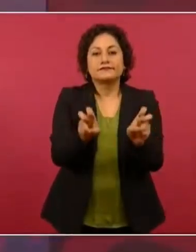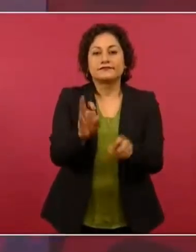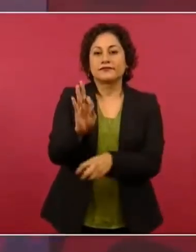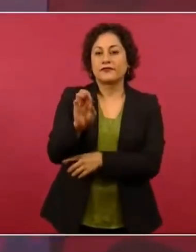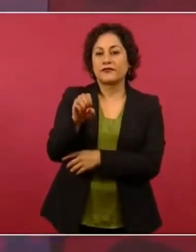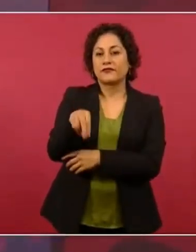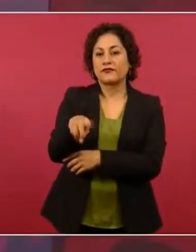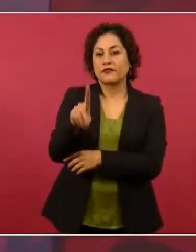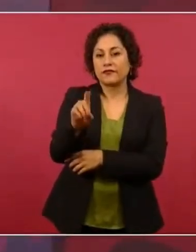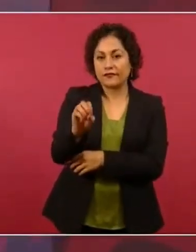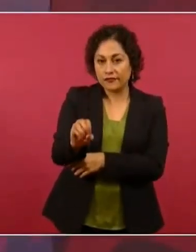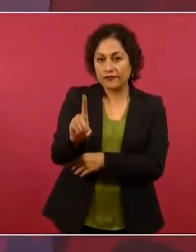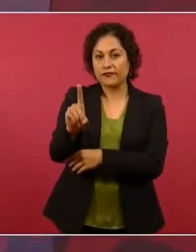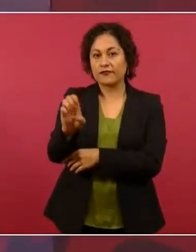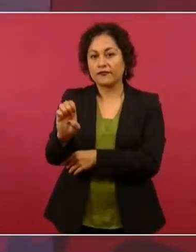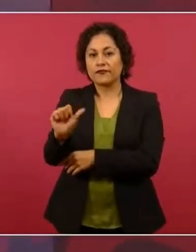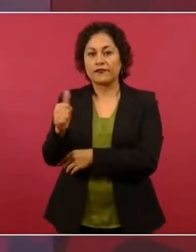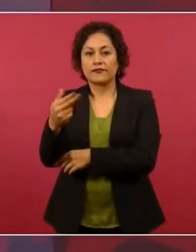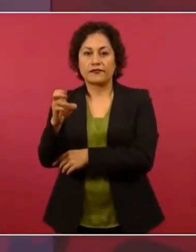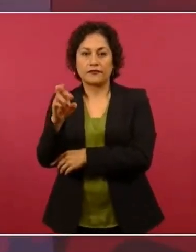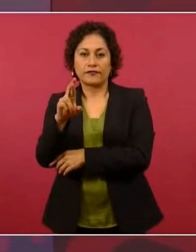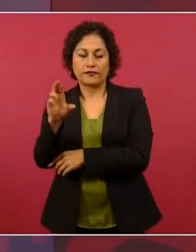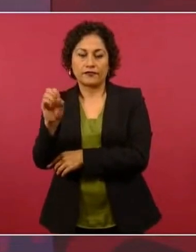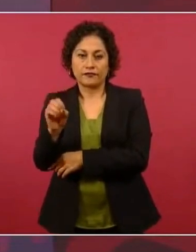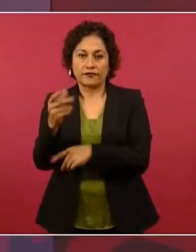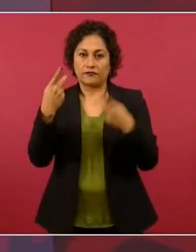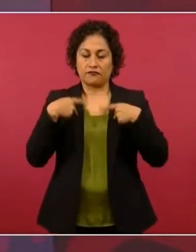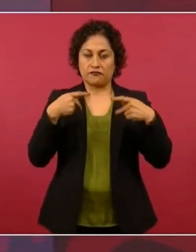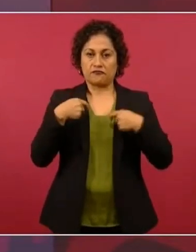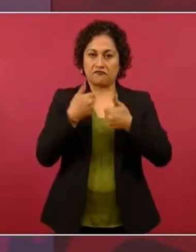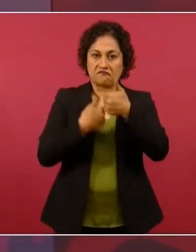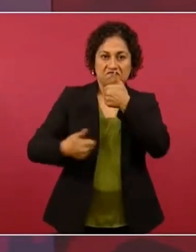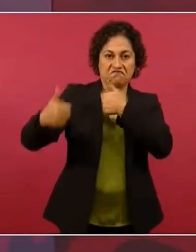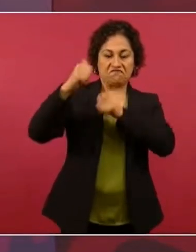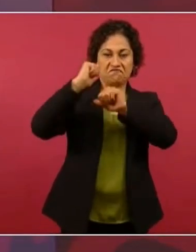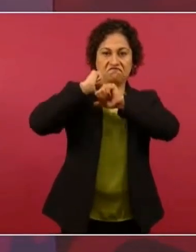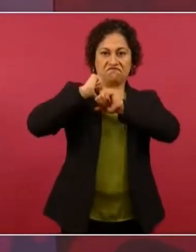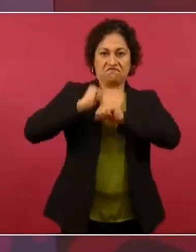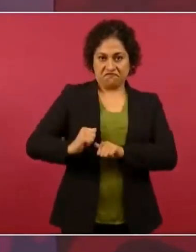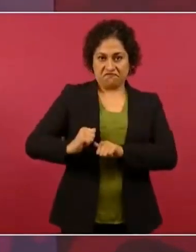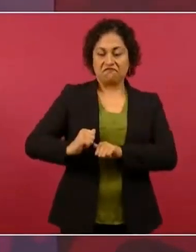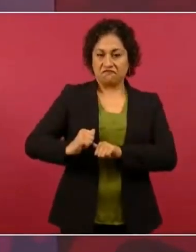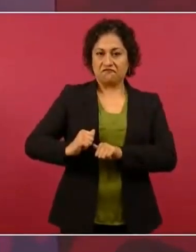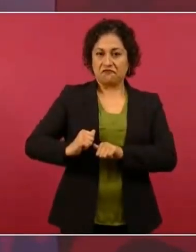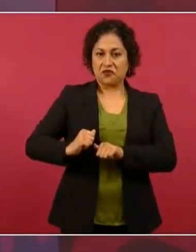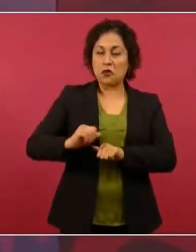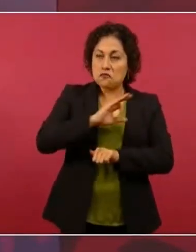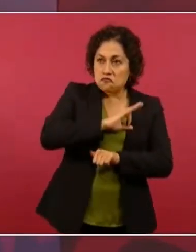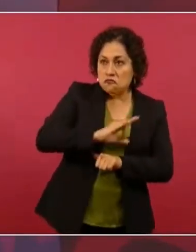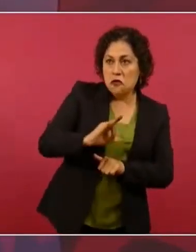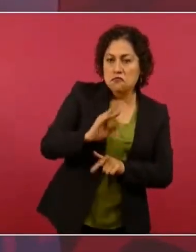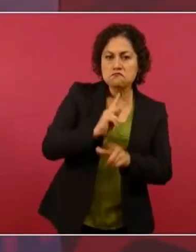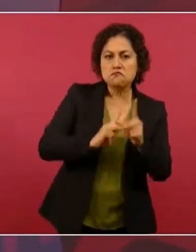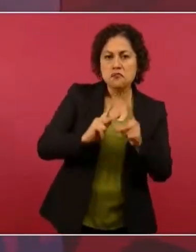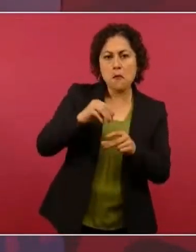para los altos funcionarios públicos si uno ganaba